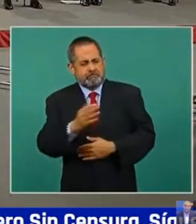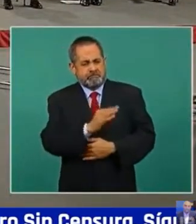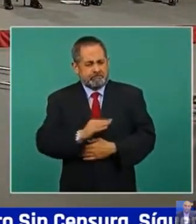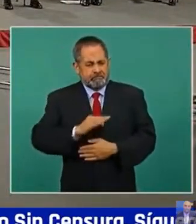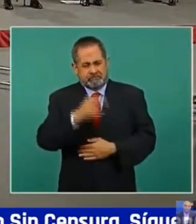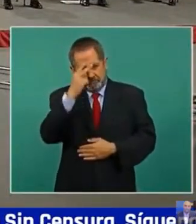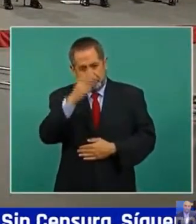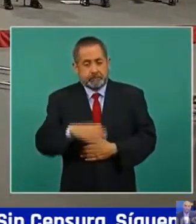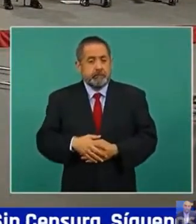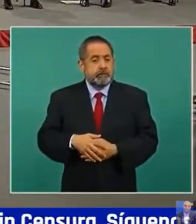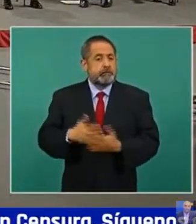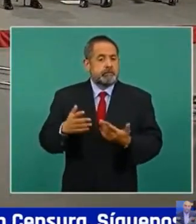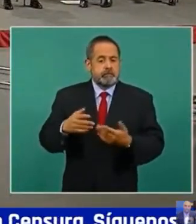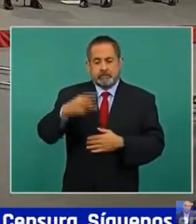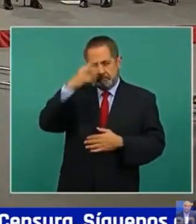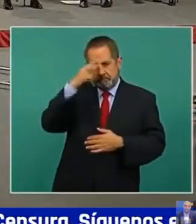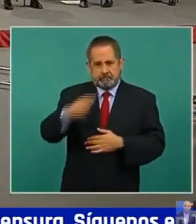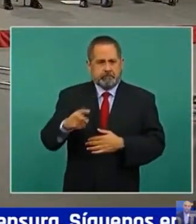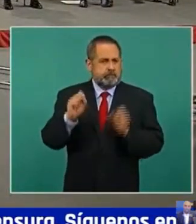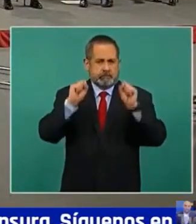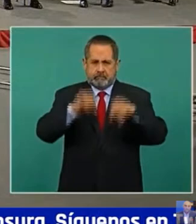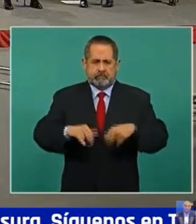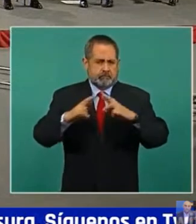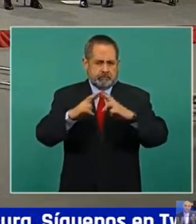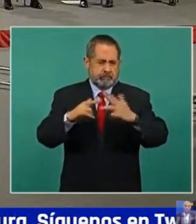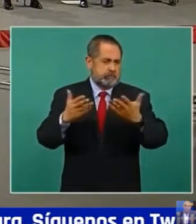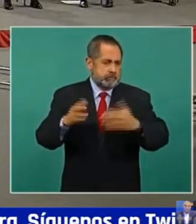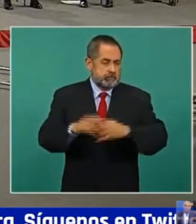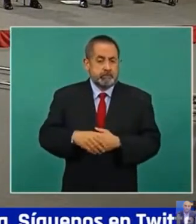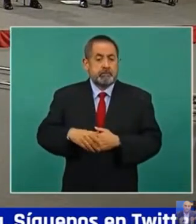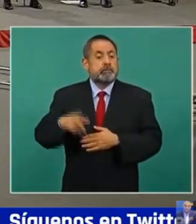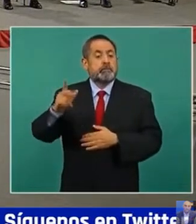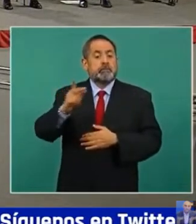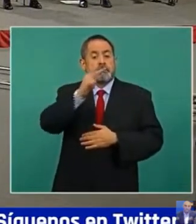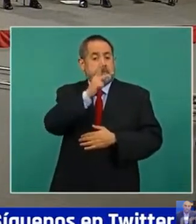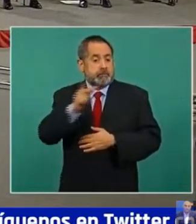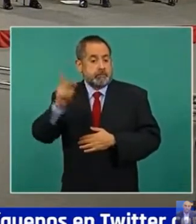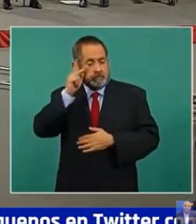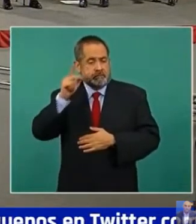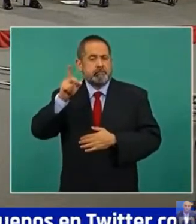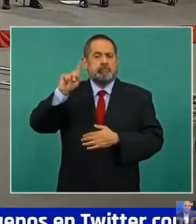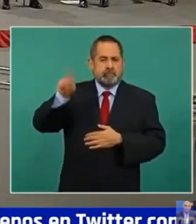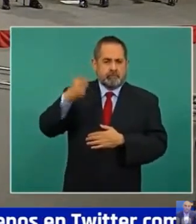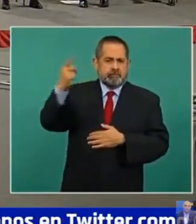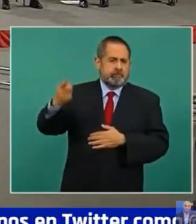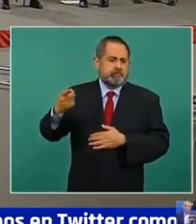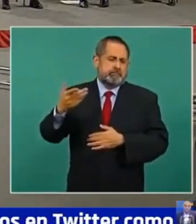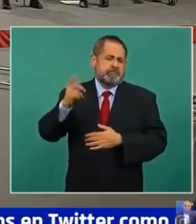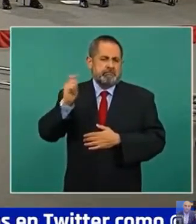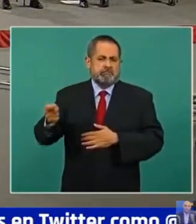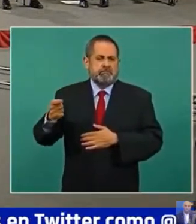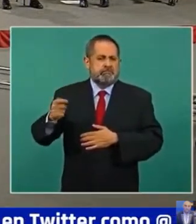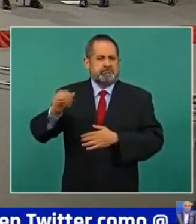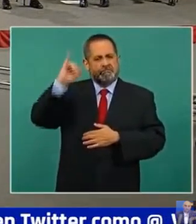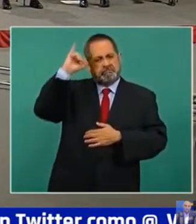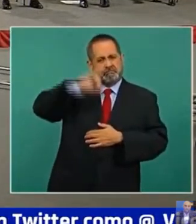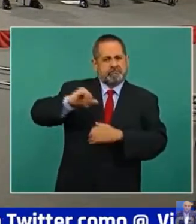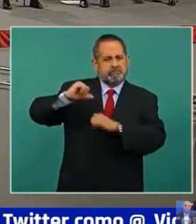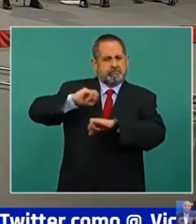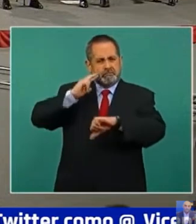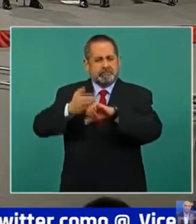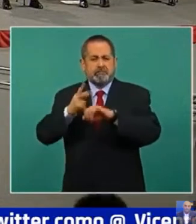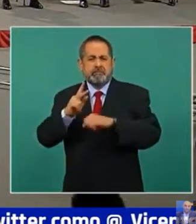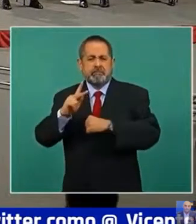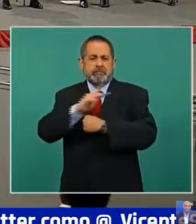y el Papa Francisco es jefe de Estado, y en esa calidad envió un mensaje con motivo de esta celebración. Agradecemos sus palabras.